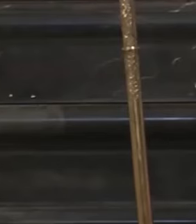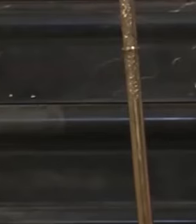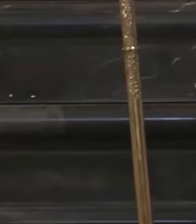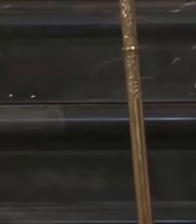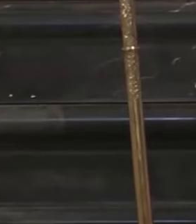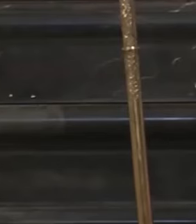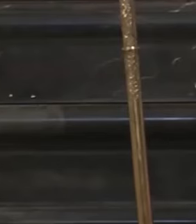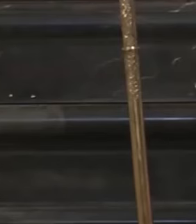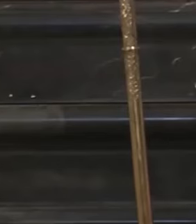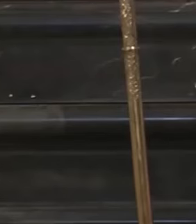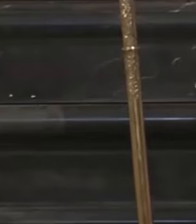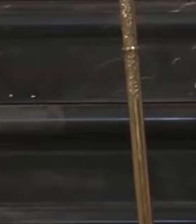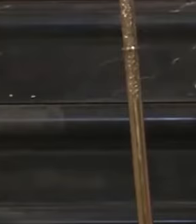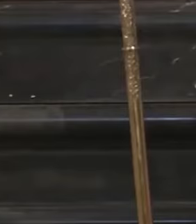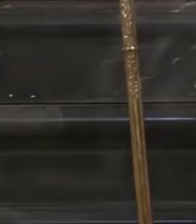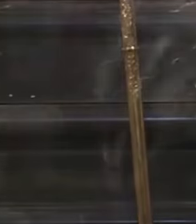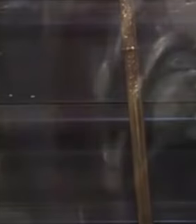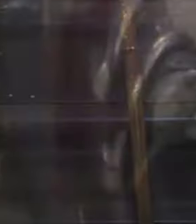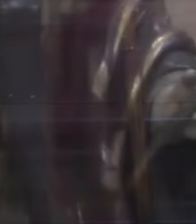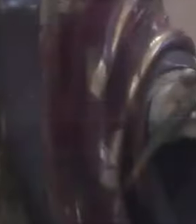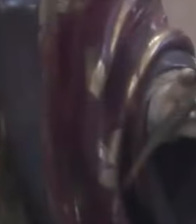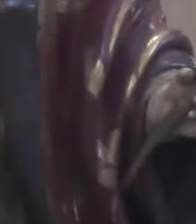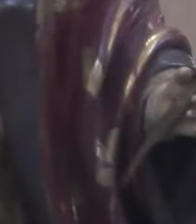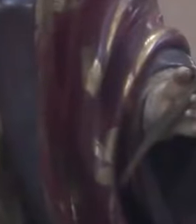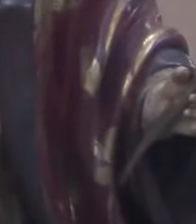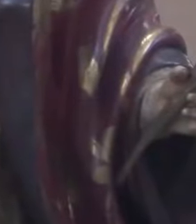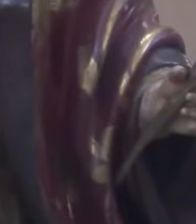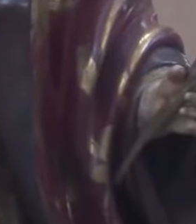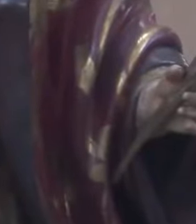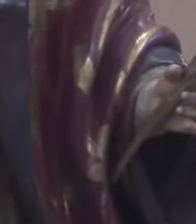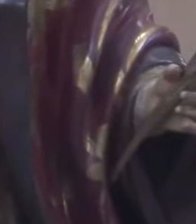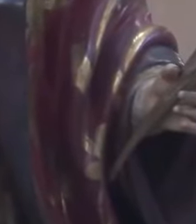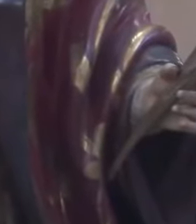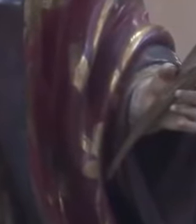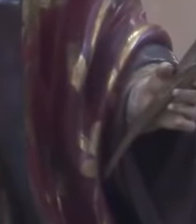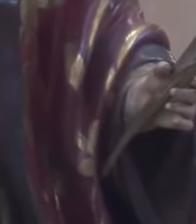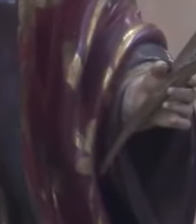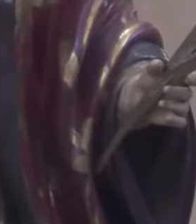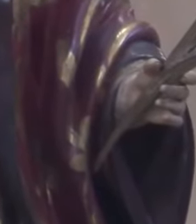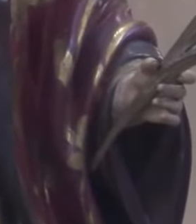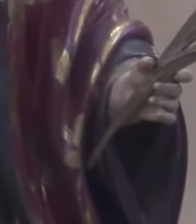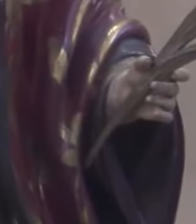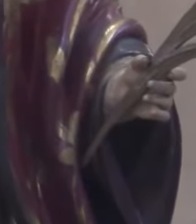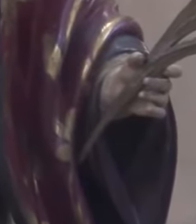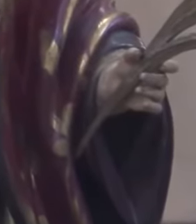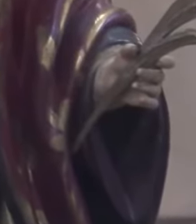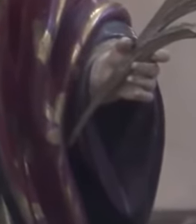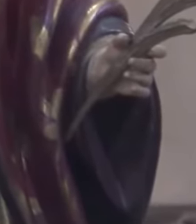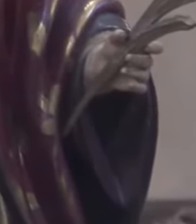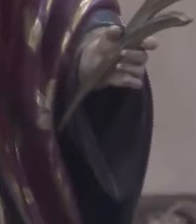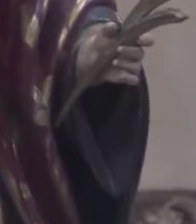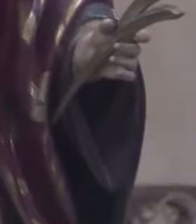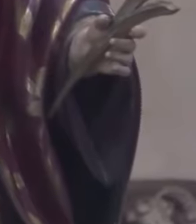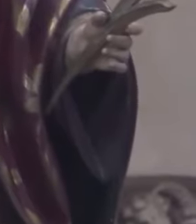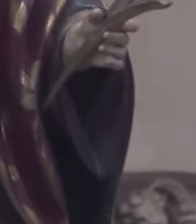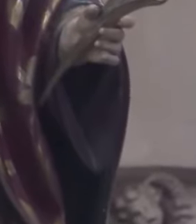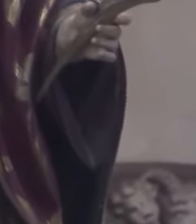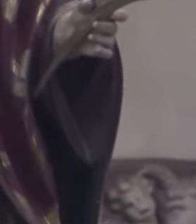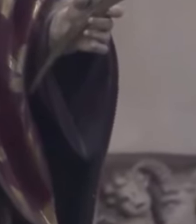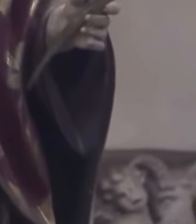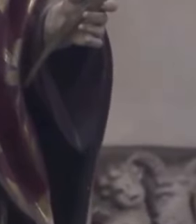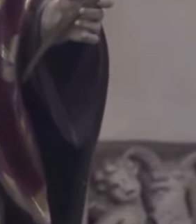inglés queda como más suave red wick pero es semana roja no veis el rojo por todos